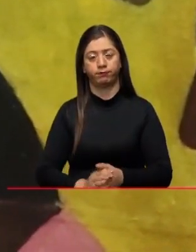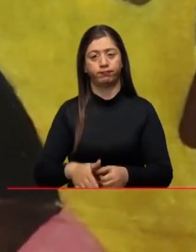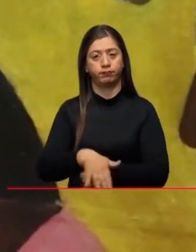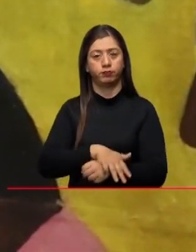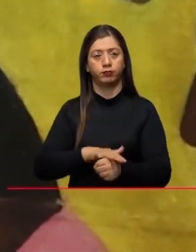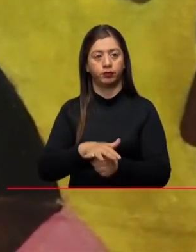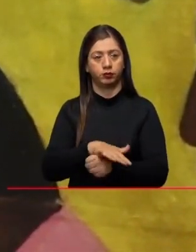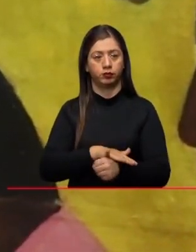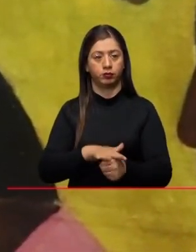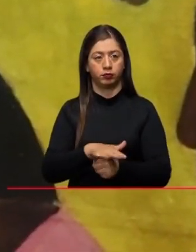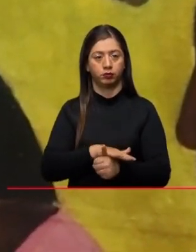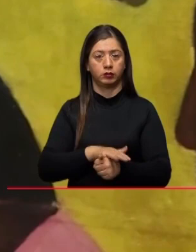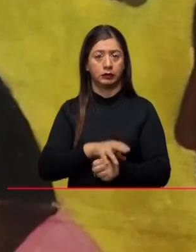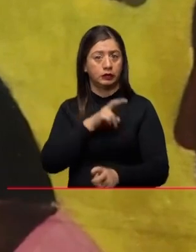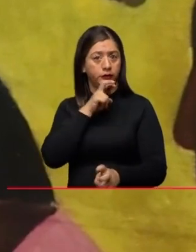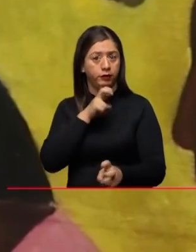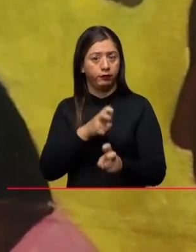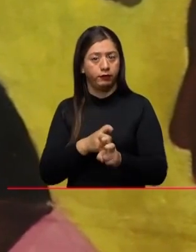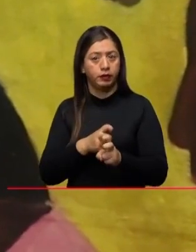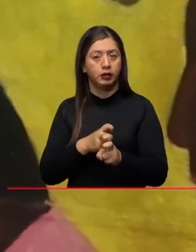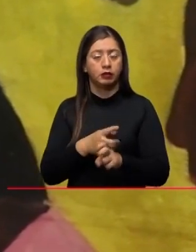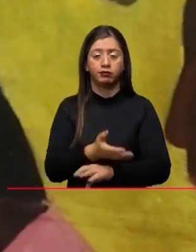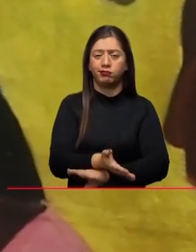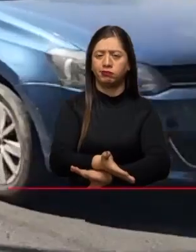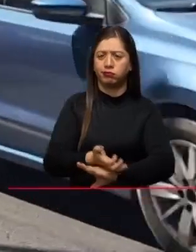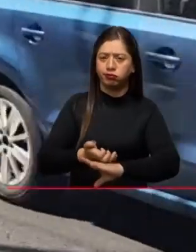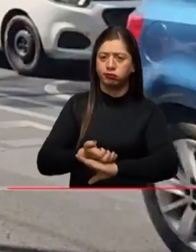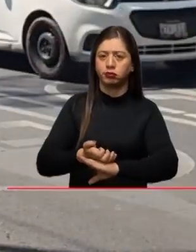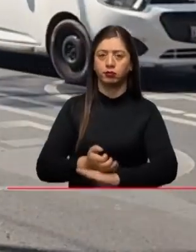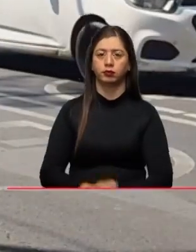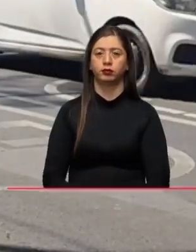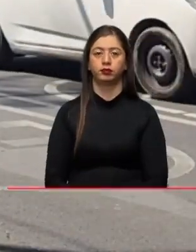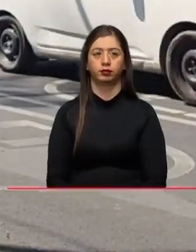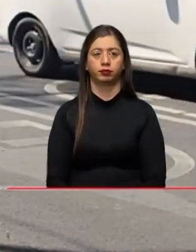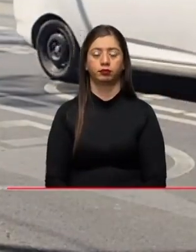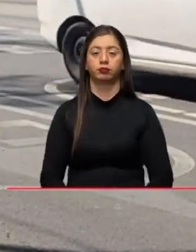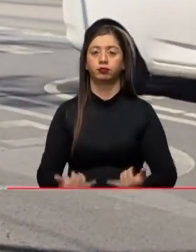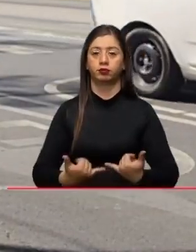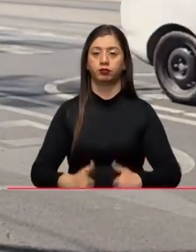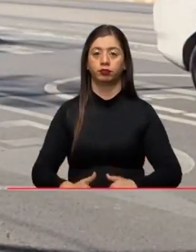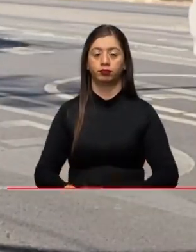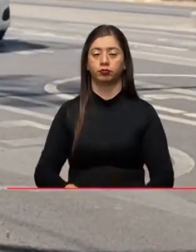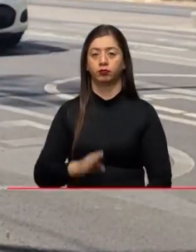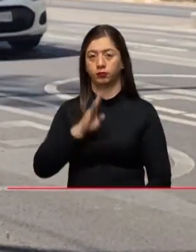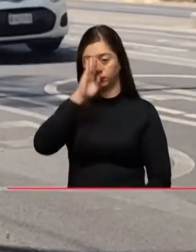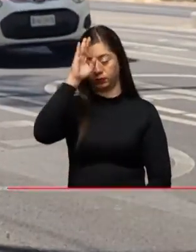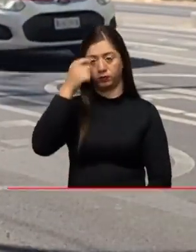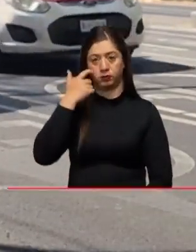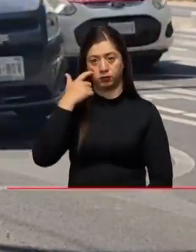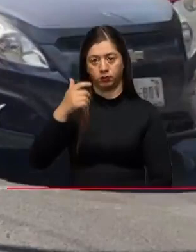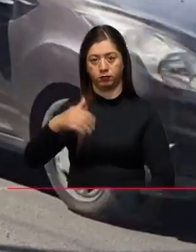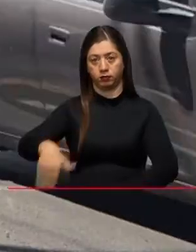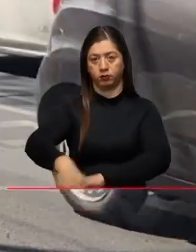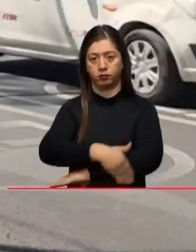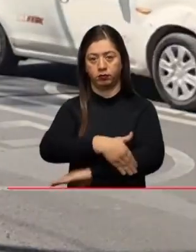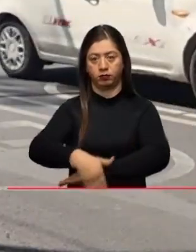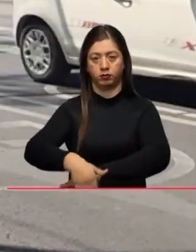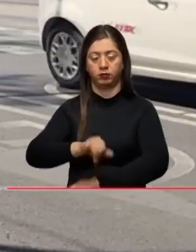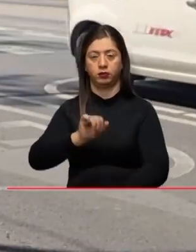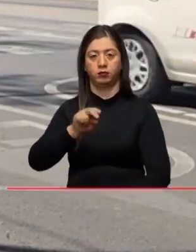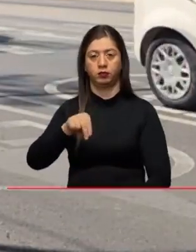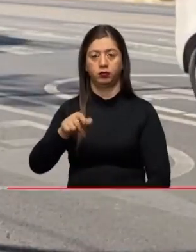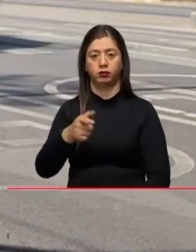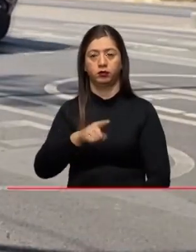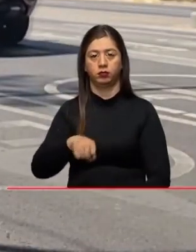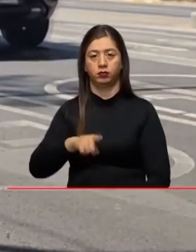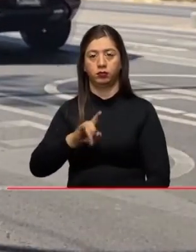circunstancias son difíciles, exigentes. Me despido desde la tradicional Avenida Los